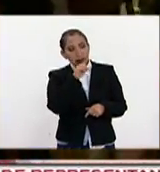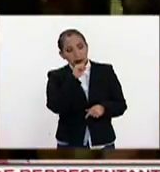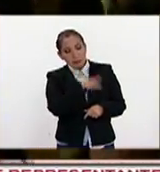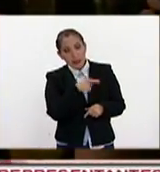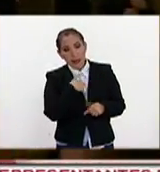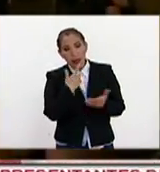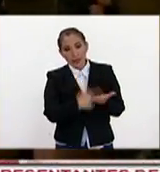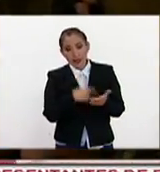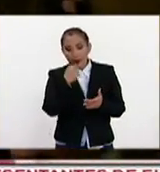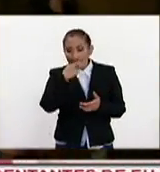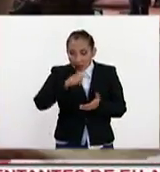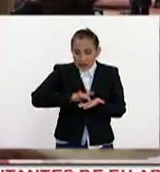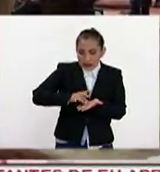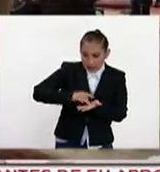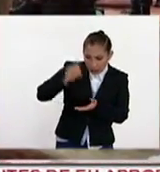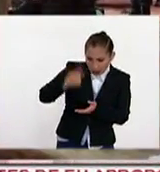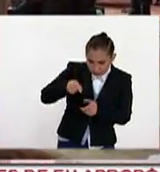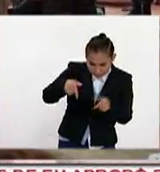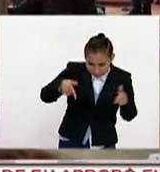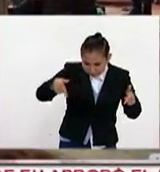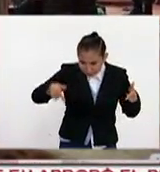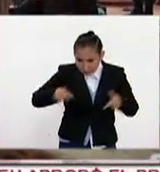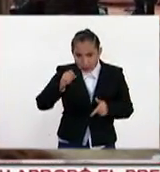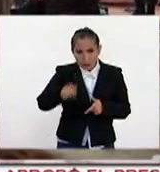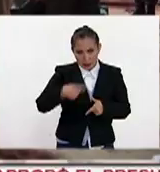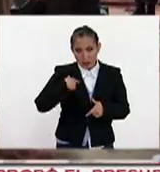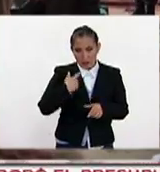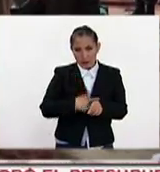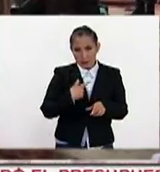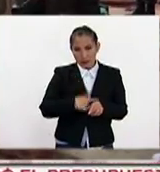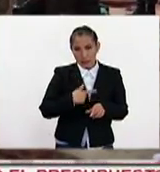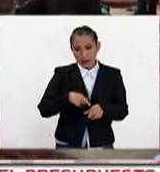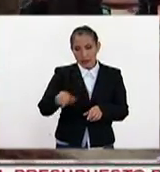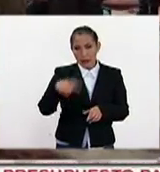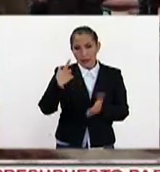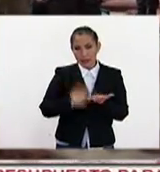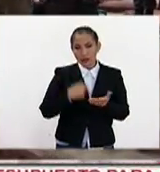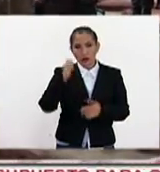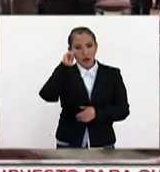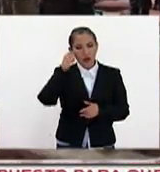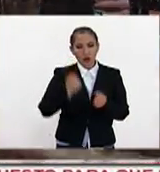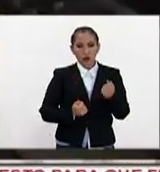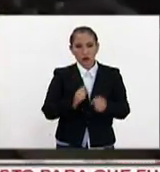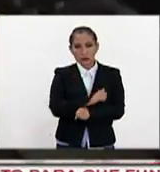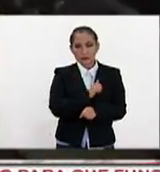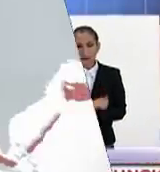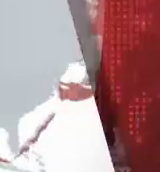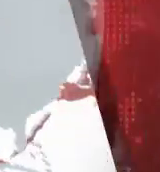también se encontraron medicinas relacionadas con esta enfermedad ahí en su auto.